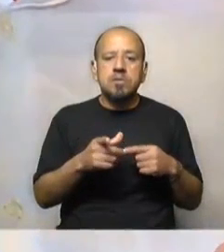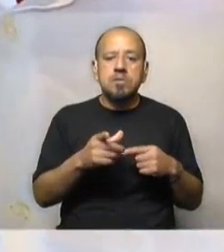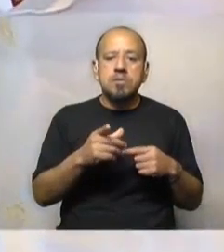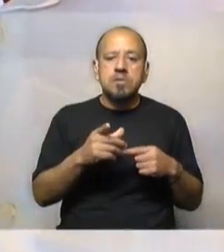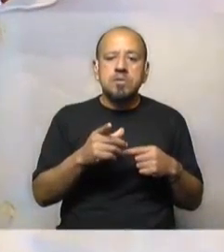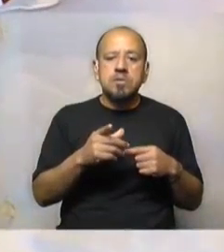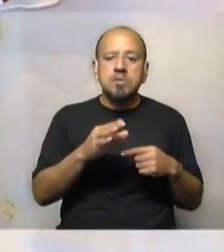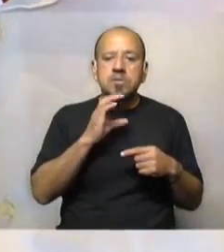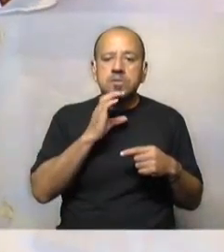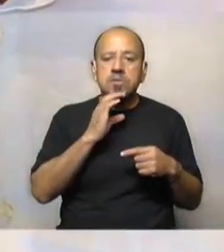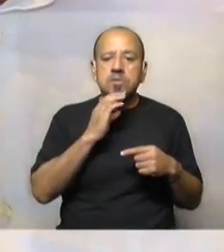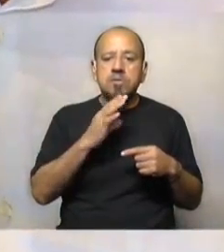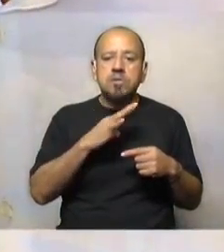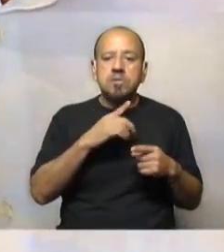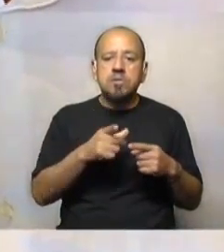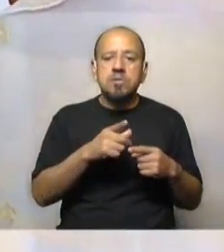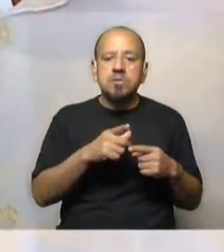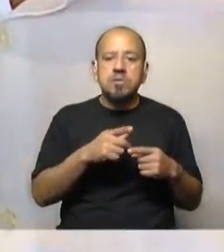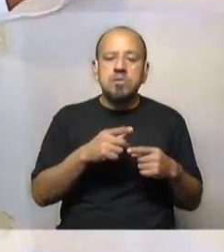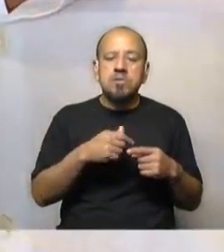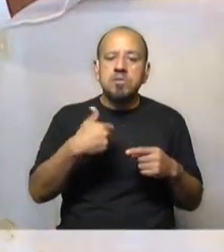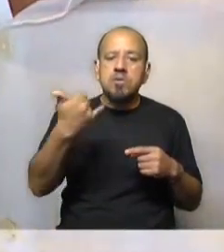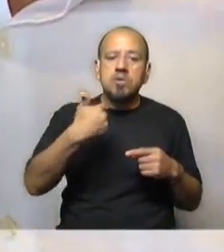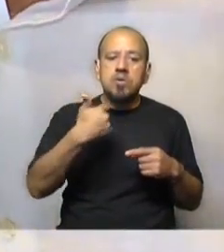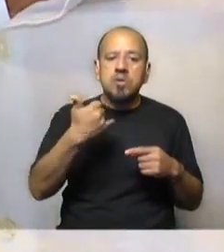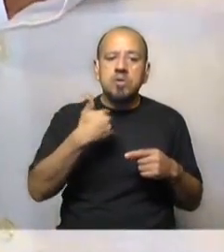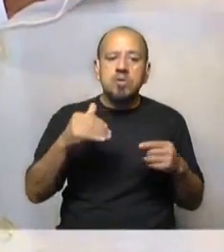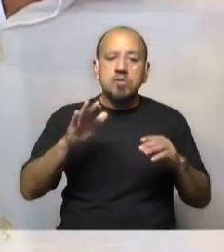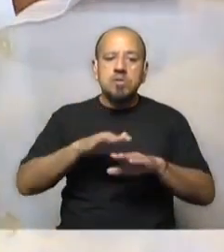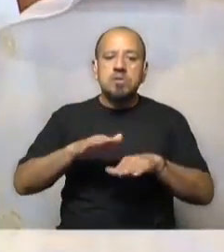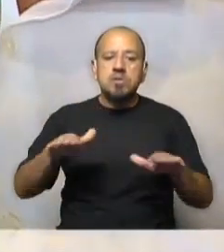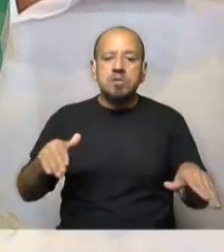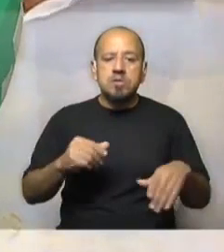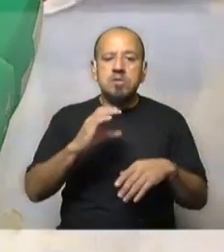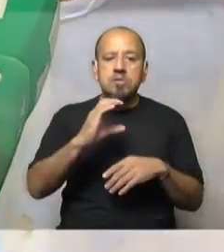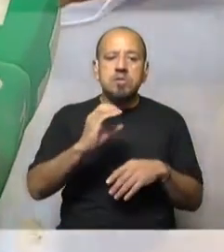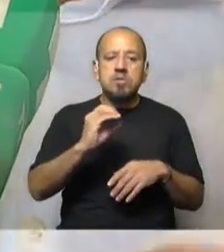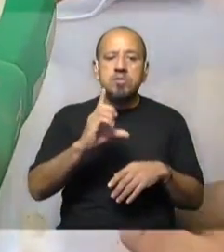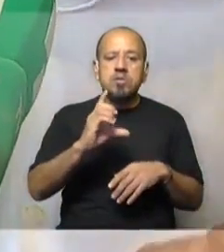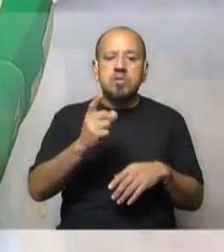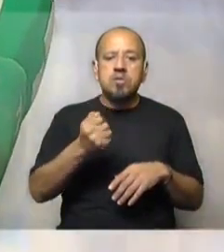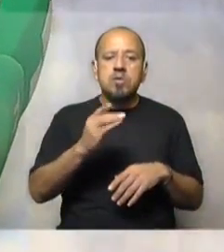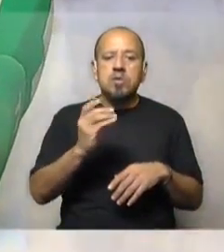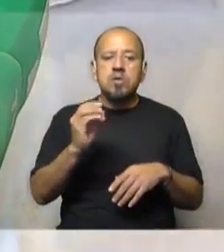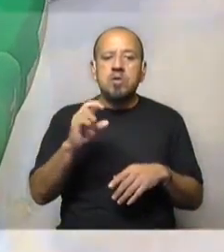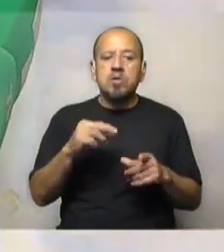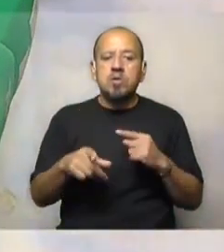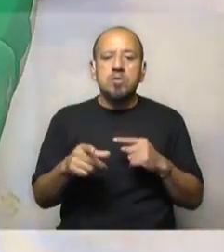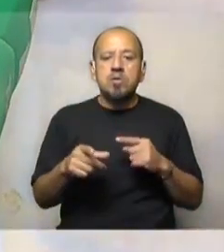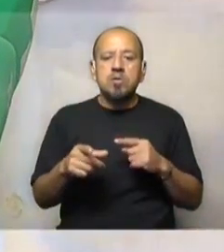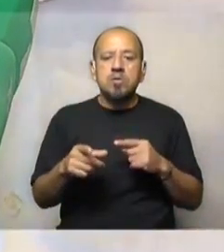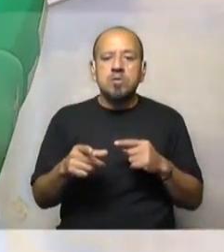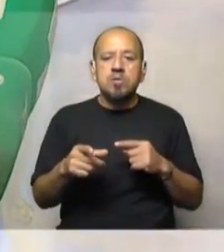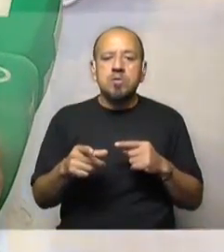papá colaba los fideos, que siempre nos contaba la historia del niño del colador, que era un niño al que le habían, un niño Yo era el niño del